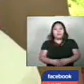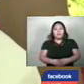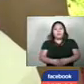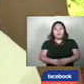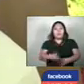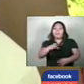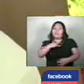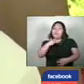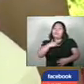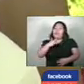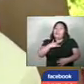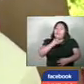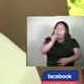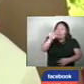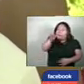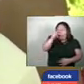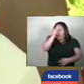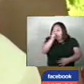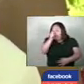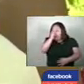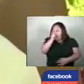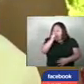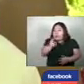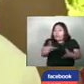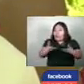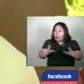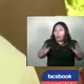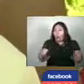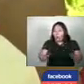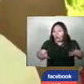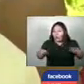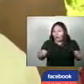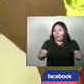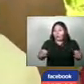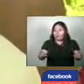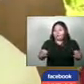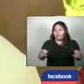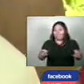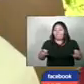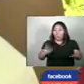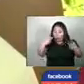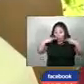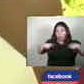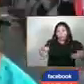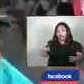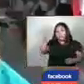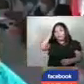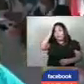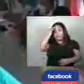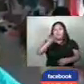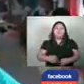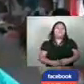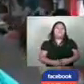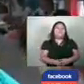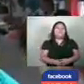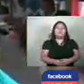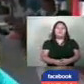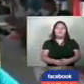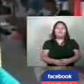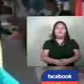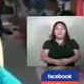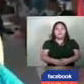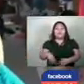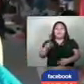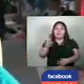síntoma de gripe, entonces queremos estar seguros de cómo está nuestra salud. La verdad es que como